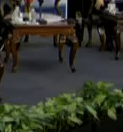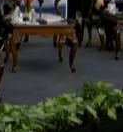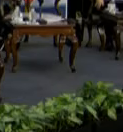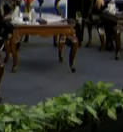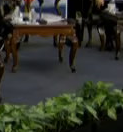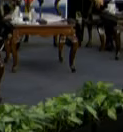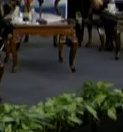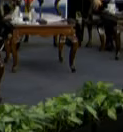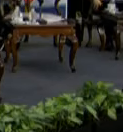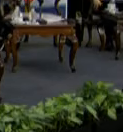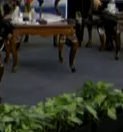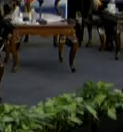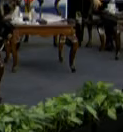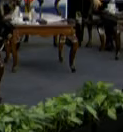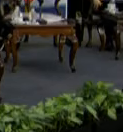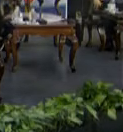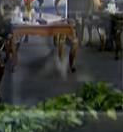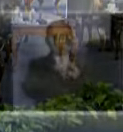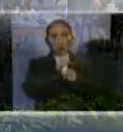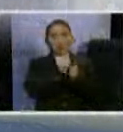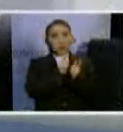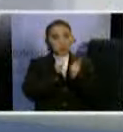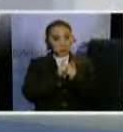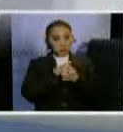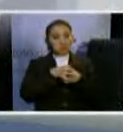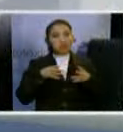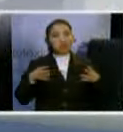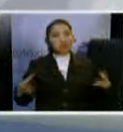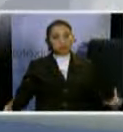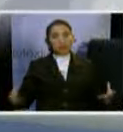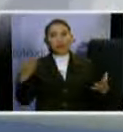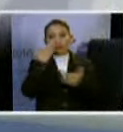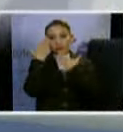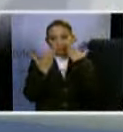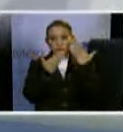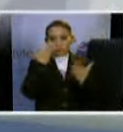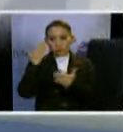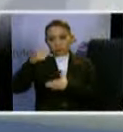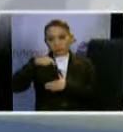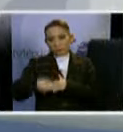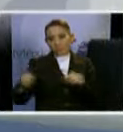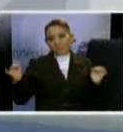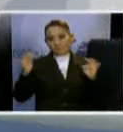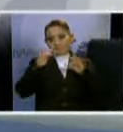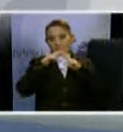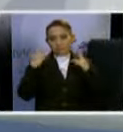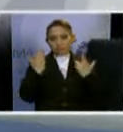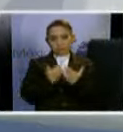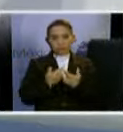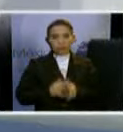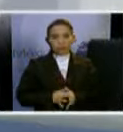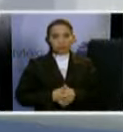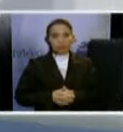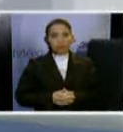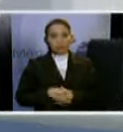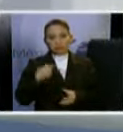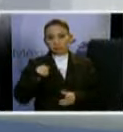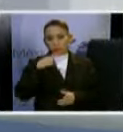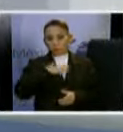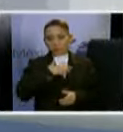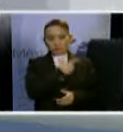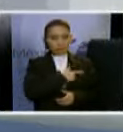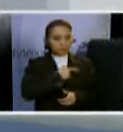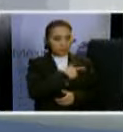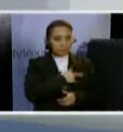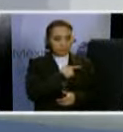señoras y señores. Me da mucho gusto ver a un grupo tan nutrido de estudiantes en esta reunión. Es para mí un gran